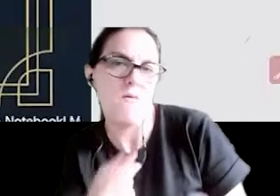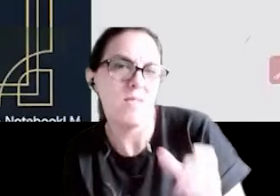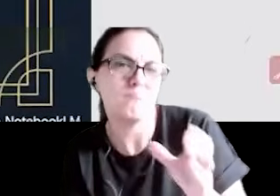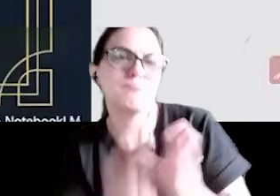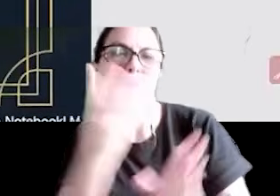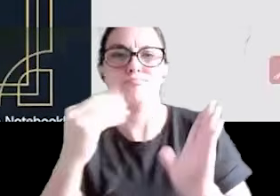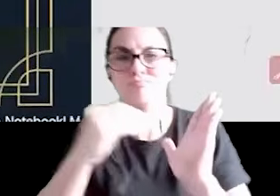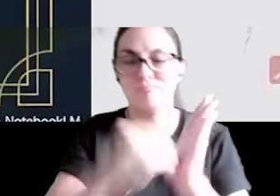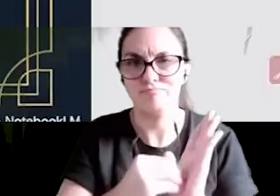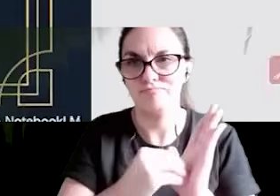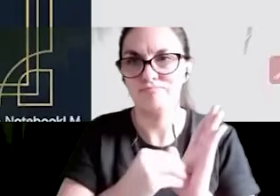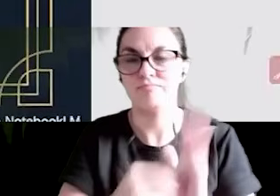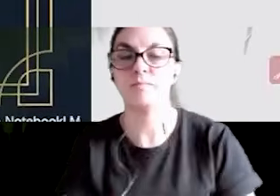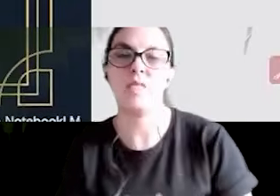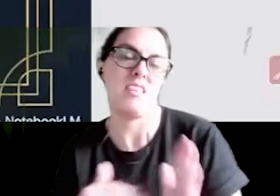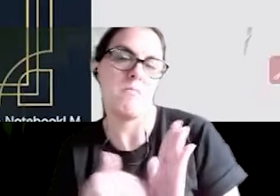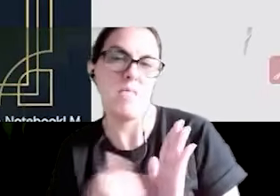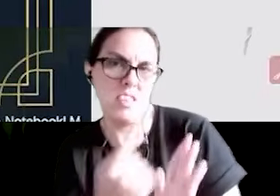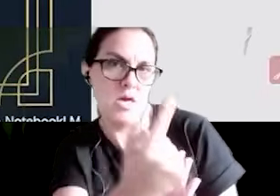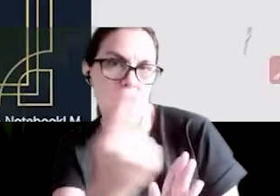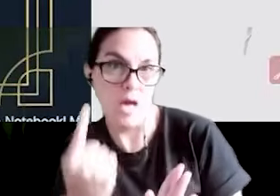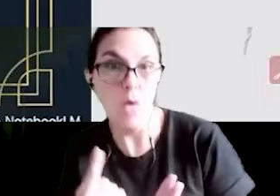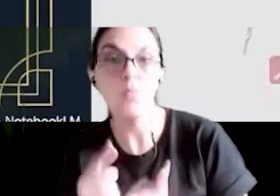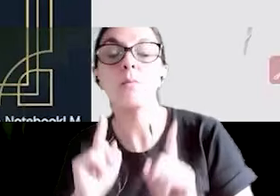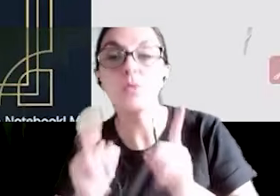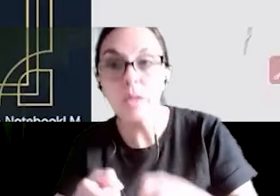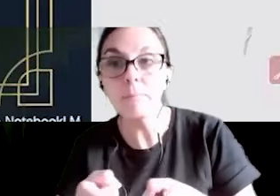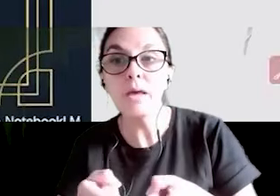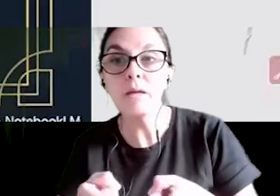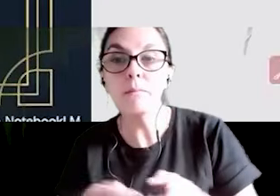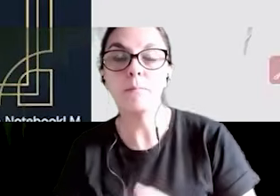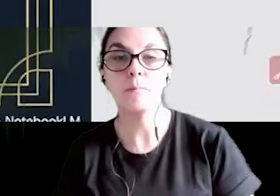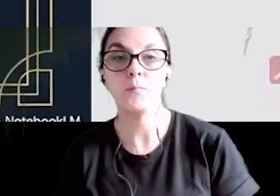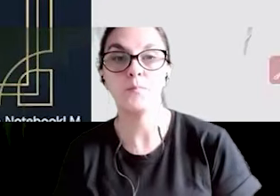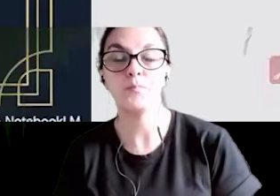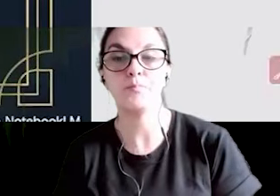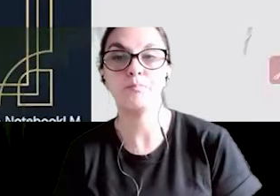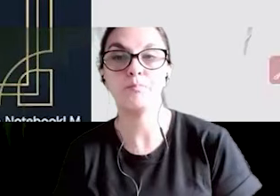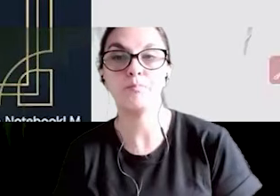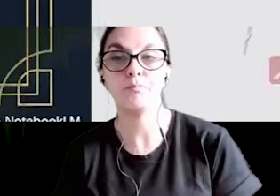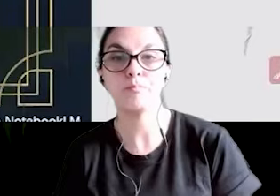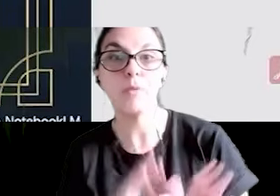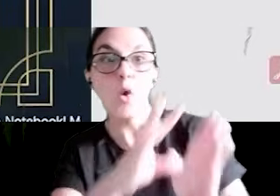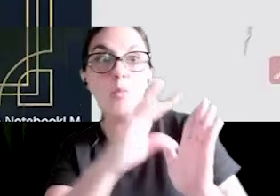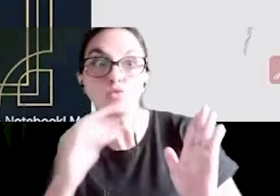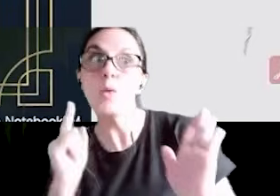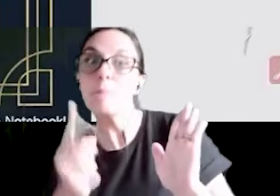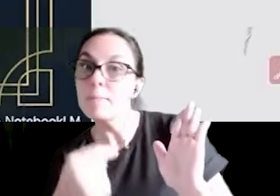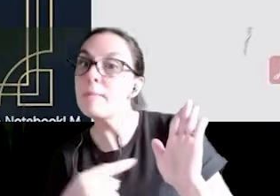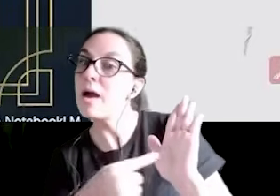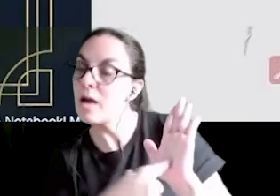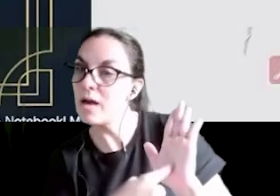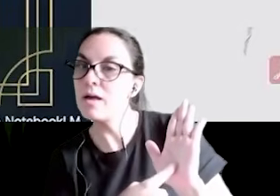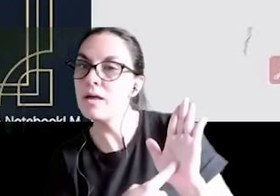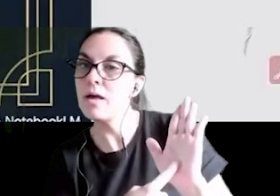contribuyente, permite también de que esa opción sea